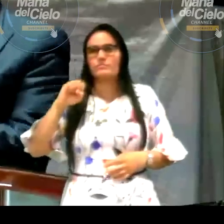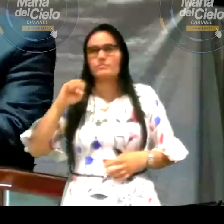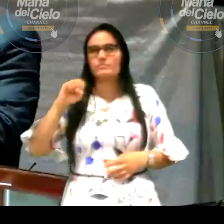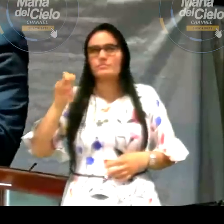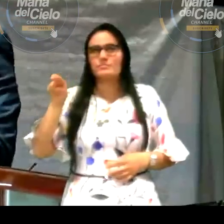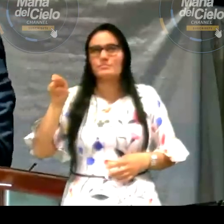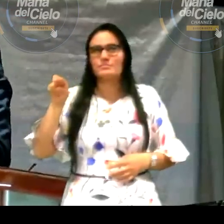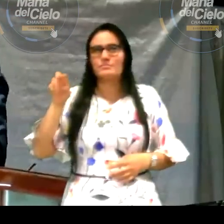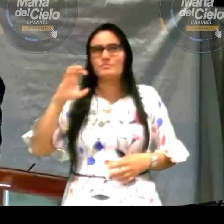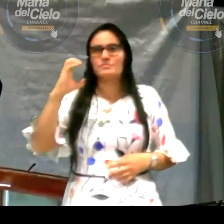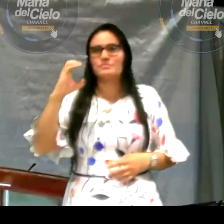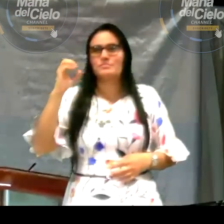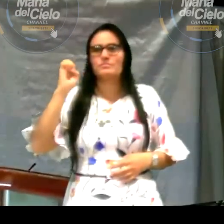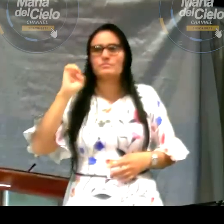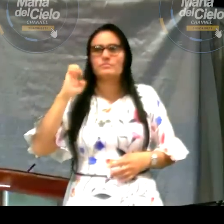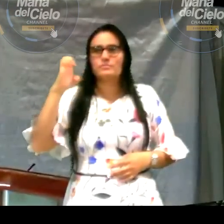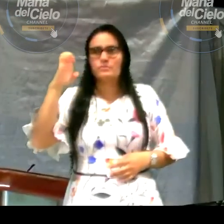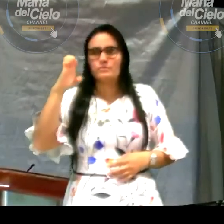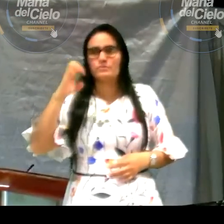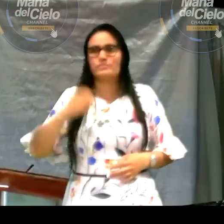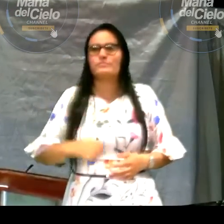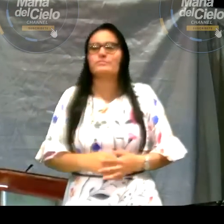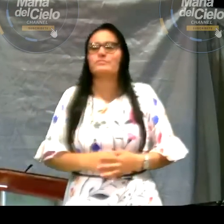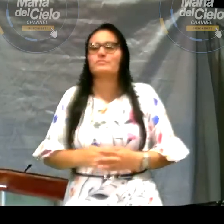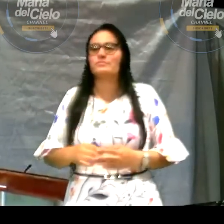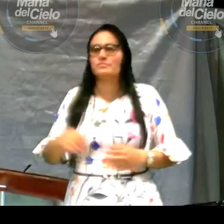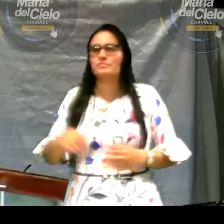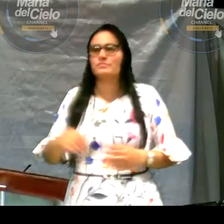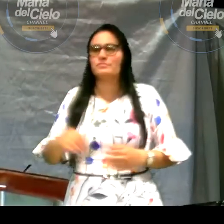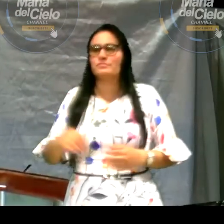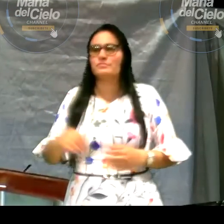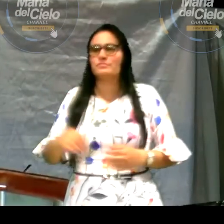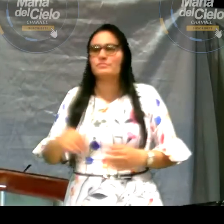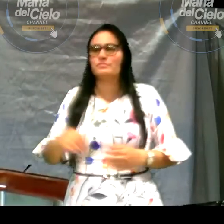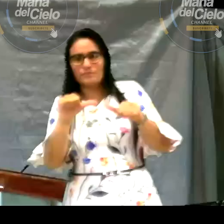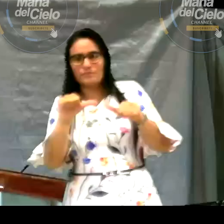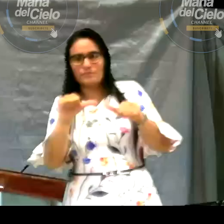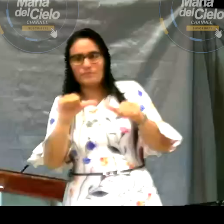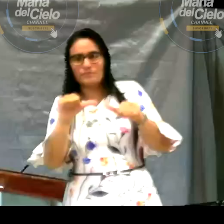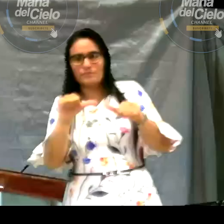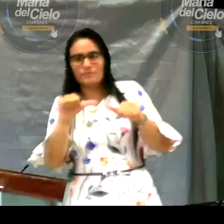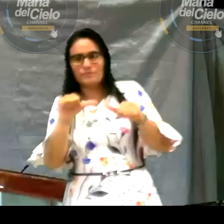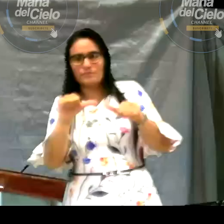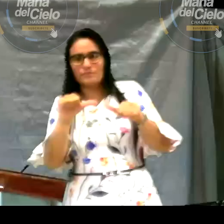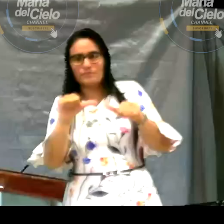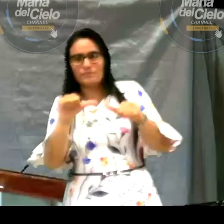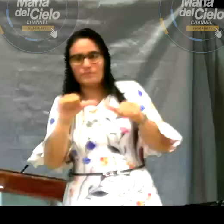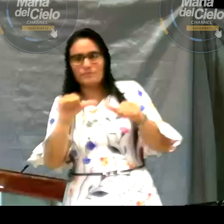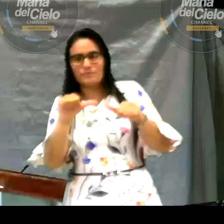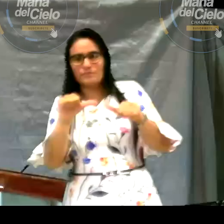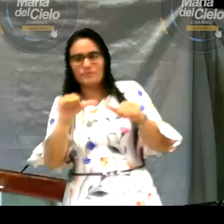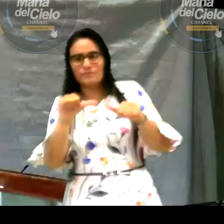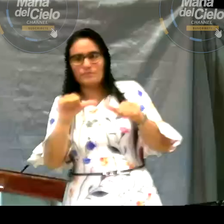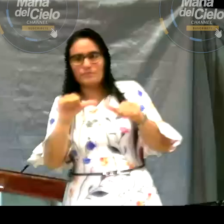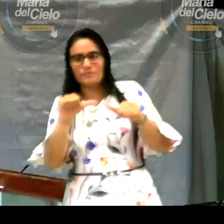Se iba a ir. Tengo mi novia, me voy a casar con ella. No le he tocado una mano y me dice que está embarazada. Yo me